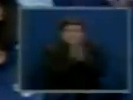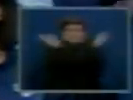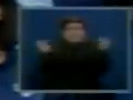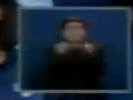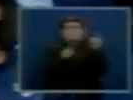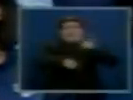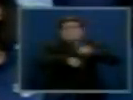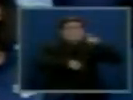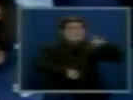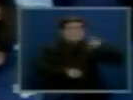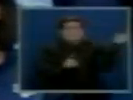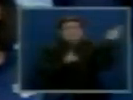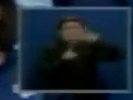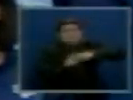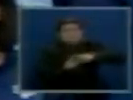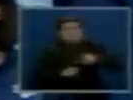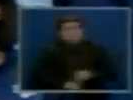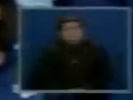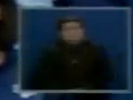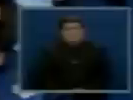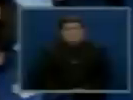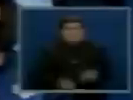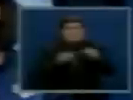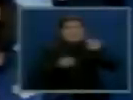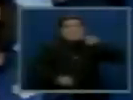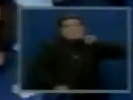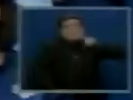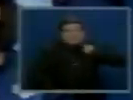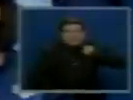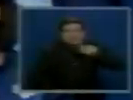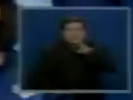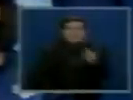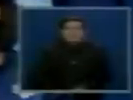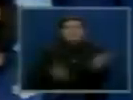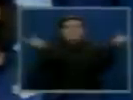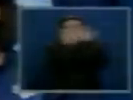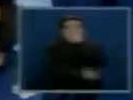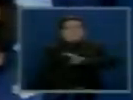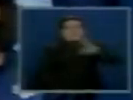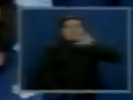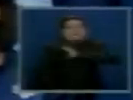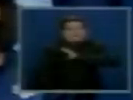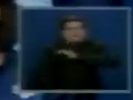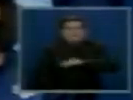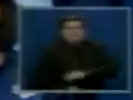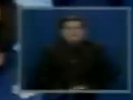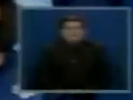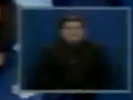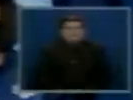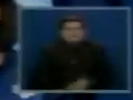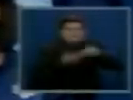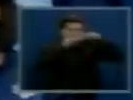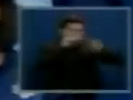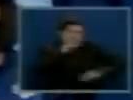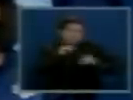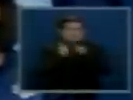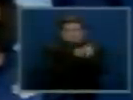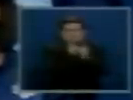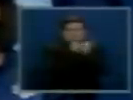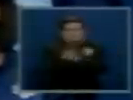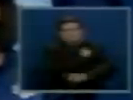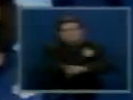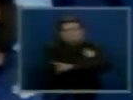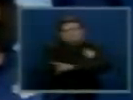en ejecutarse, salen más caros y son de peor calidad, restándole competitividad a nuestro